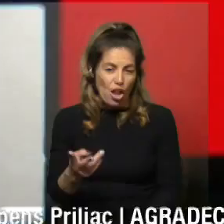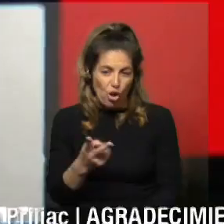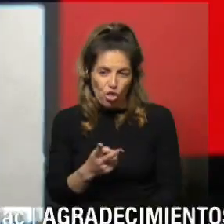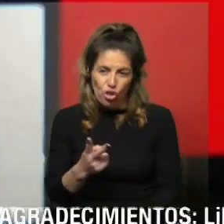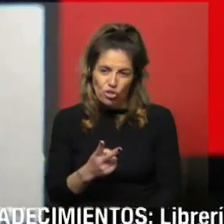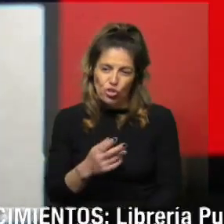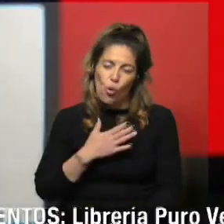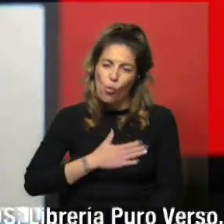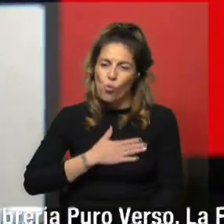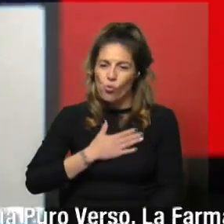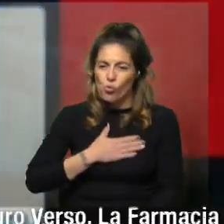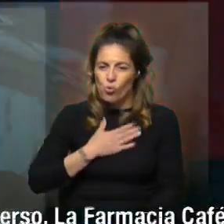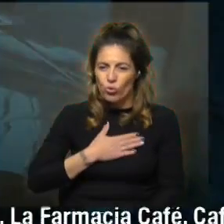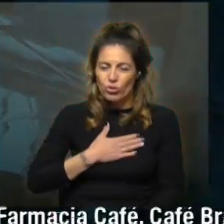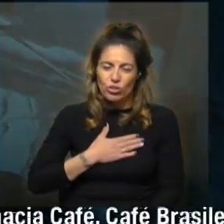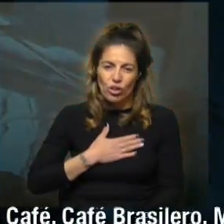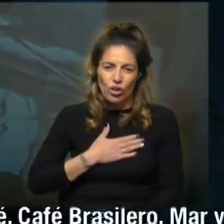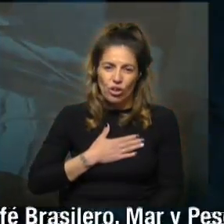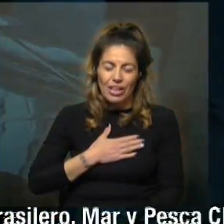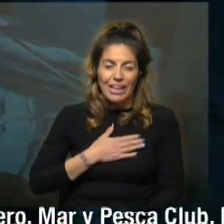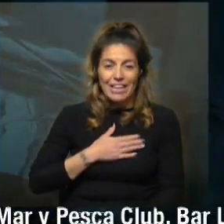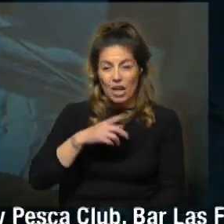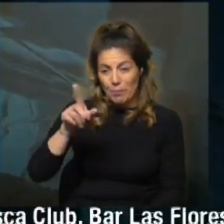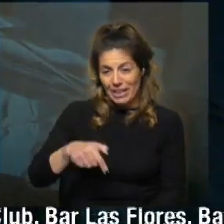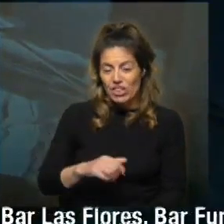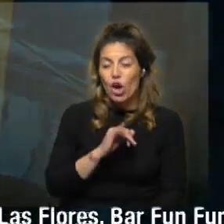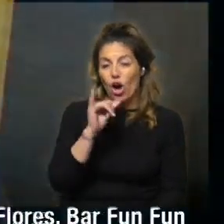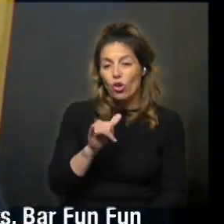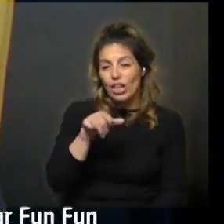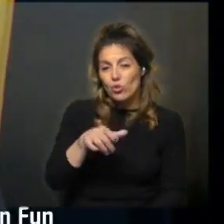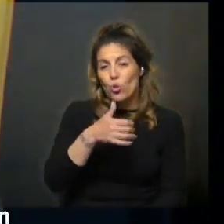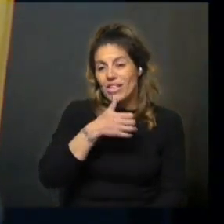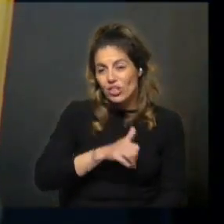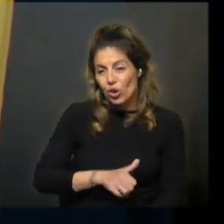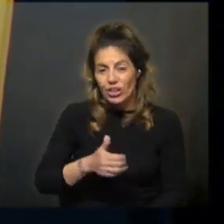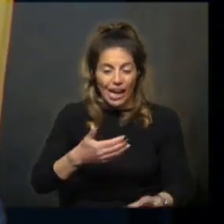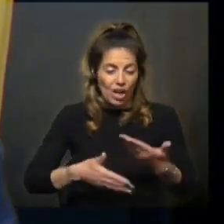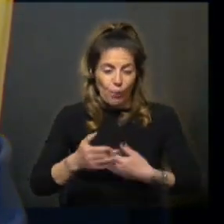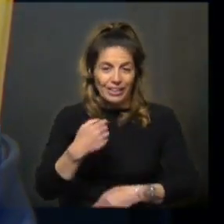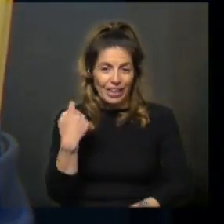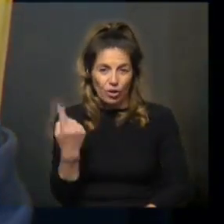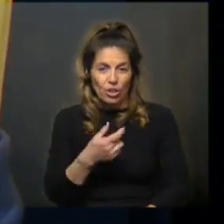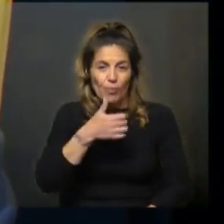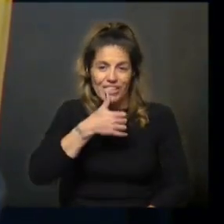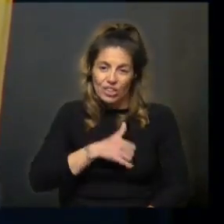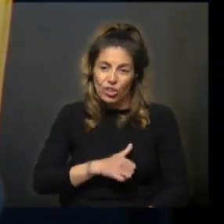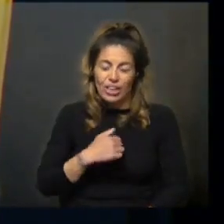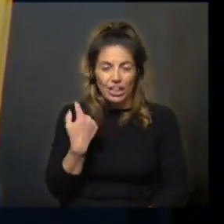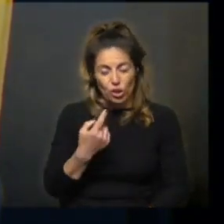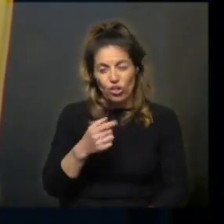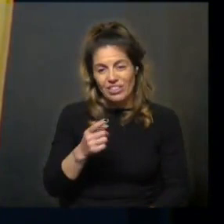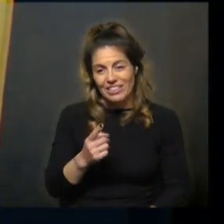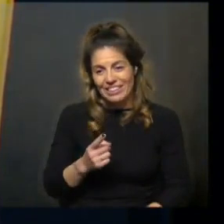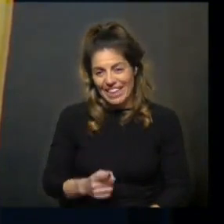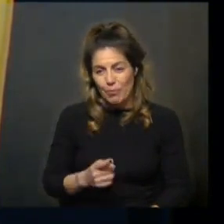F un gusto este que hayan venido a contar su historia y a compartirla con nosotros Porque son historias que creo que todos tenemos que conocer